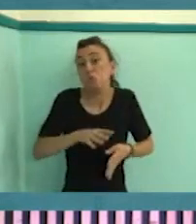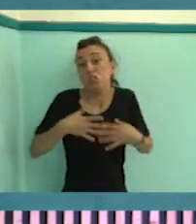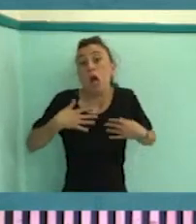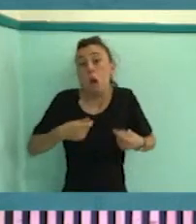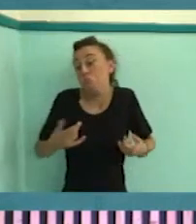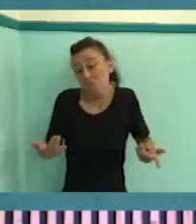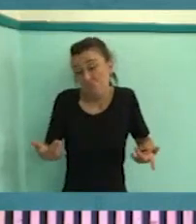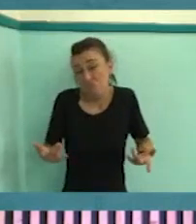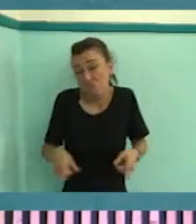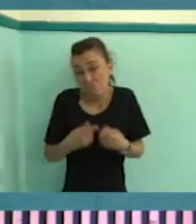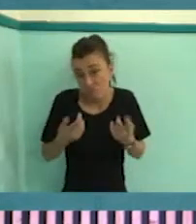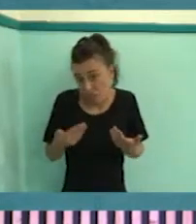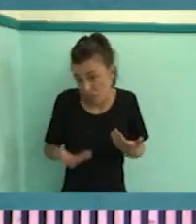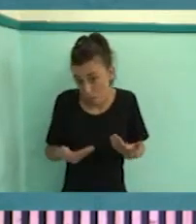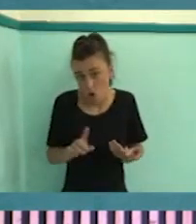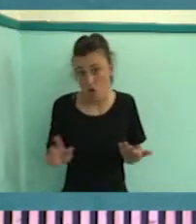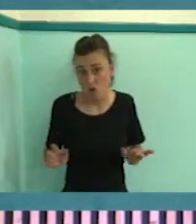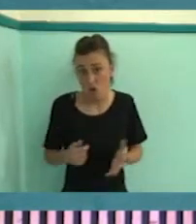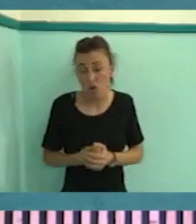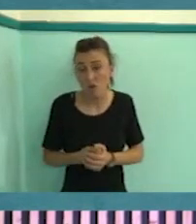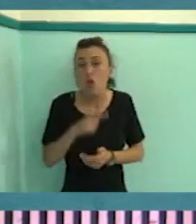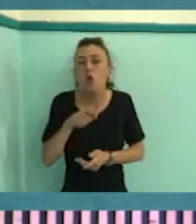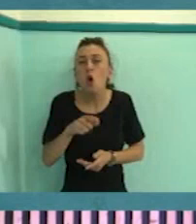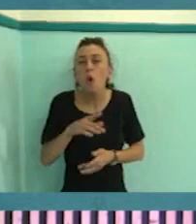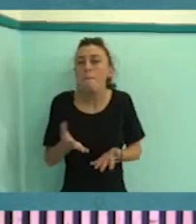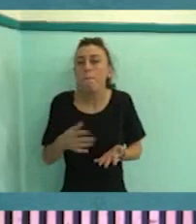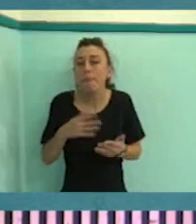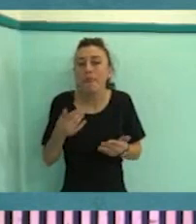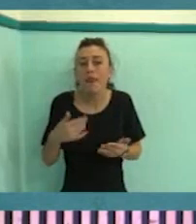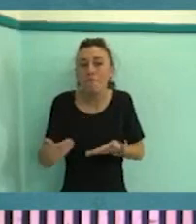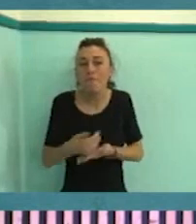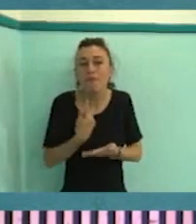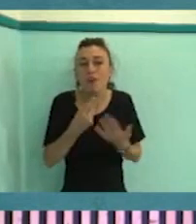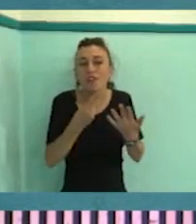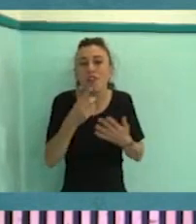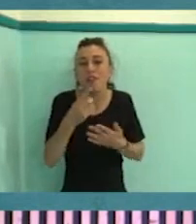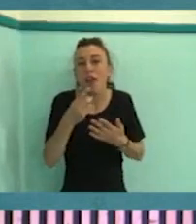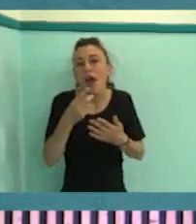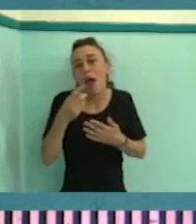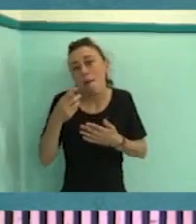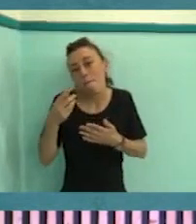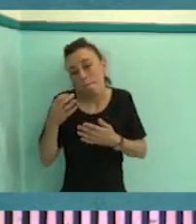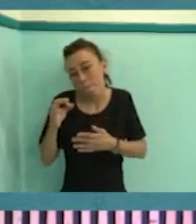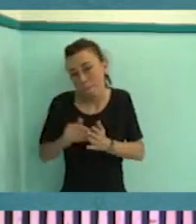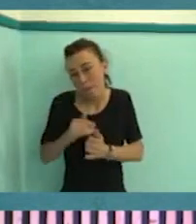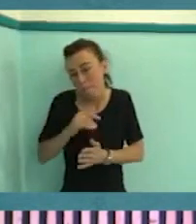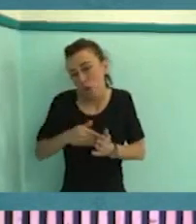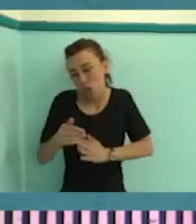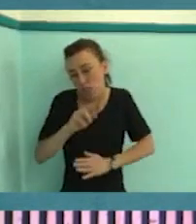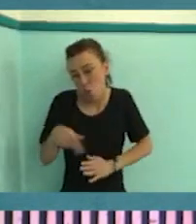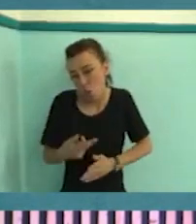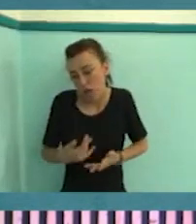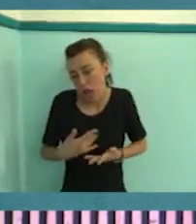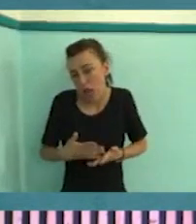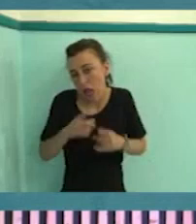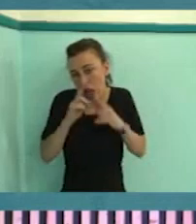tampoco estaría importante no O sea qué harías tú por 80,000 millones de euros al año claro es que igual Claro igual un se lo piensa No lo sé